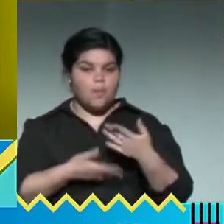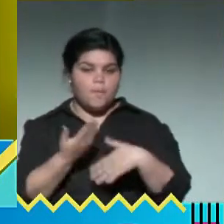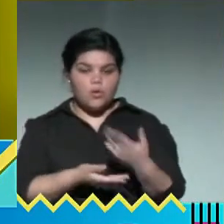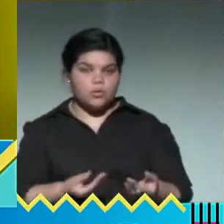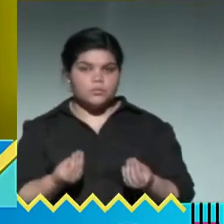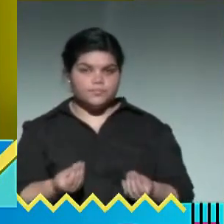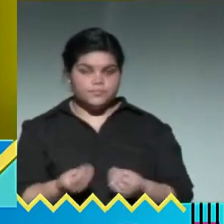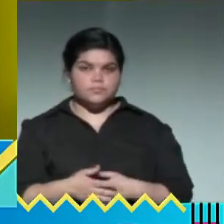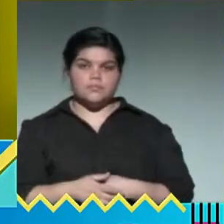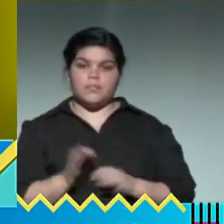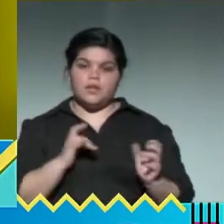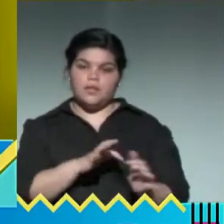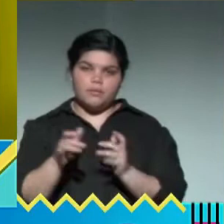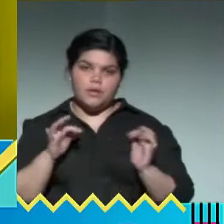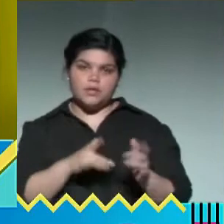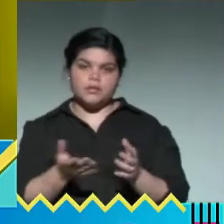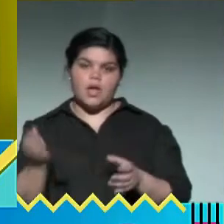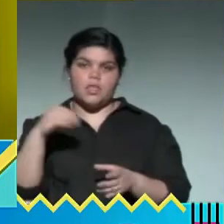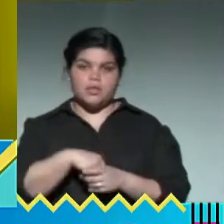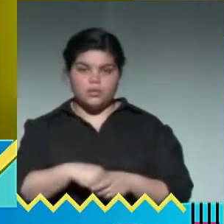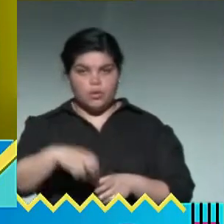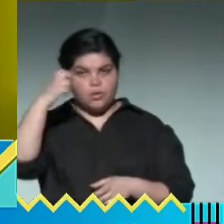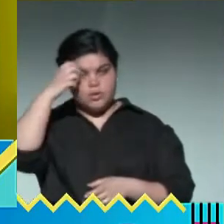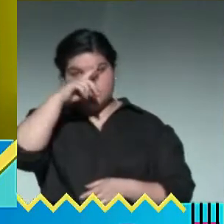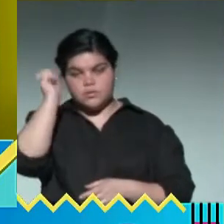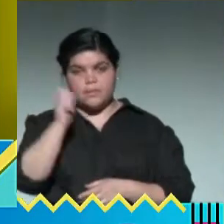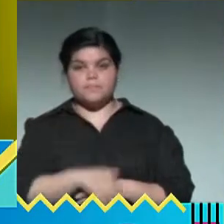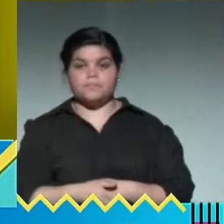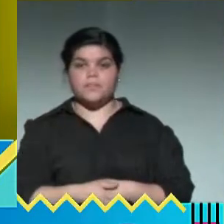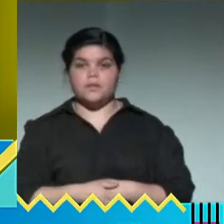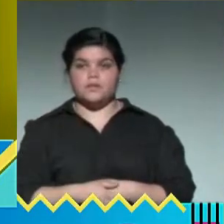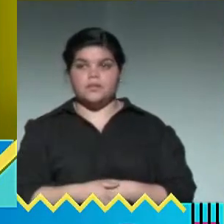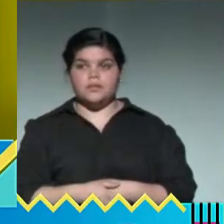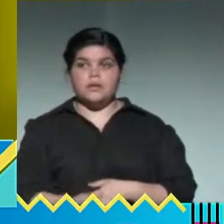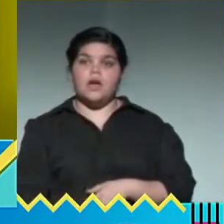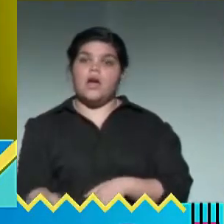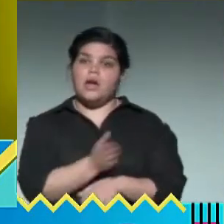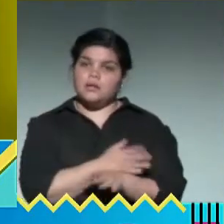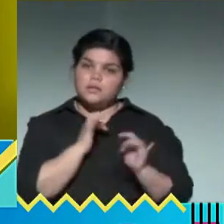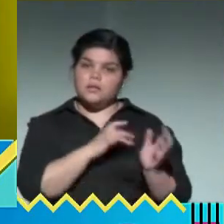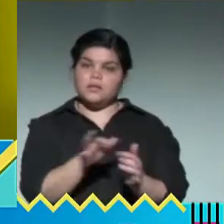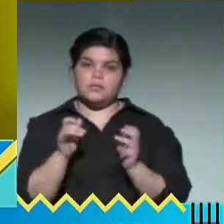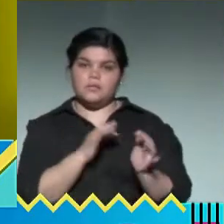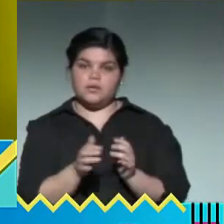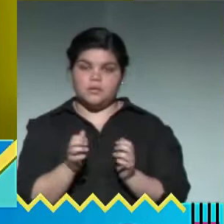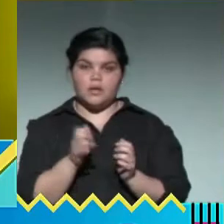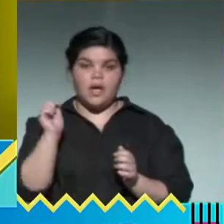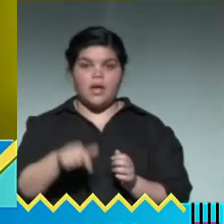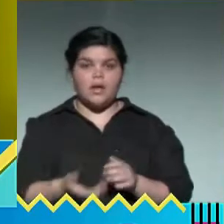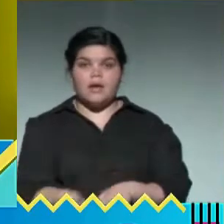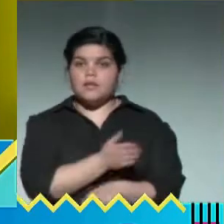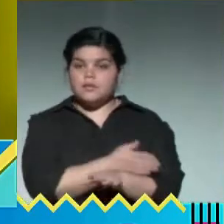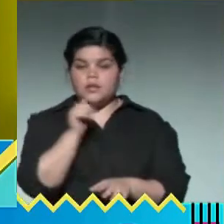en el debate que se va a dar en el Congreso Nacional. Pero antes de ir de nuevo a ese debate, quería volver al tema del